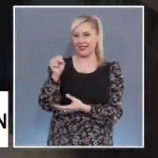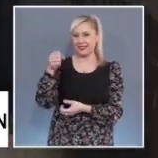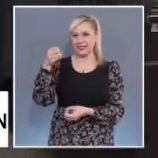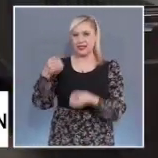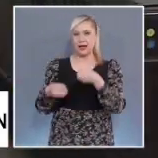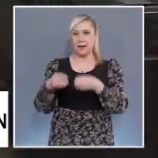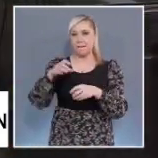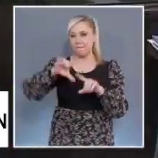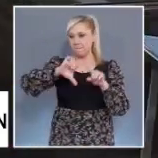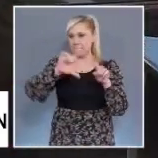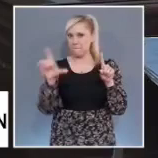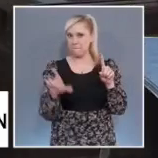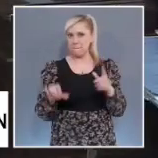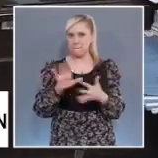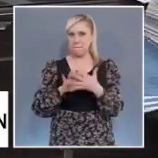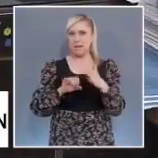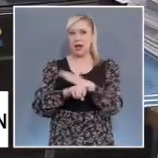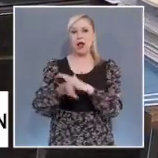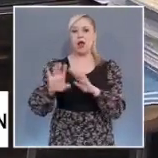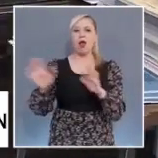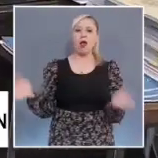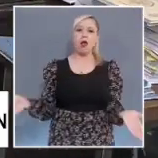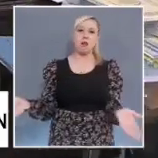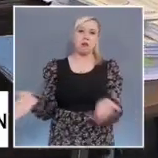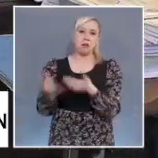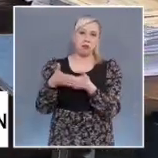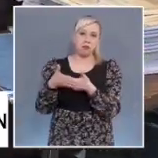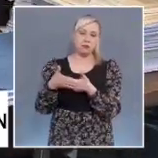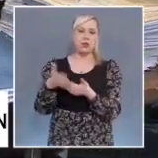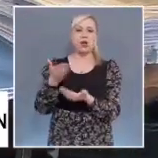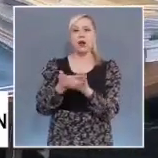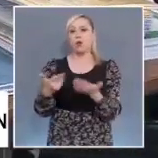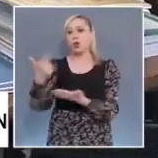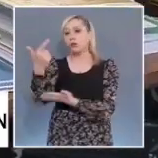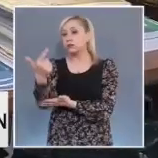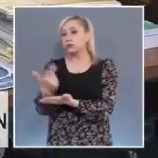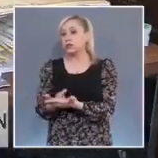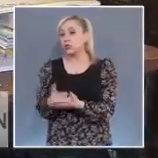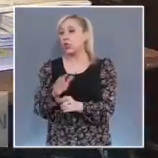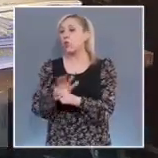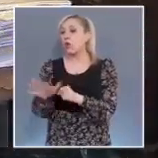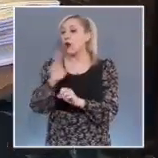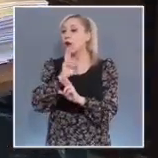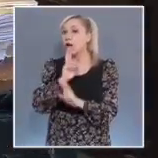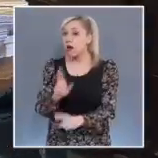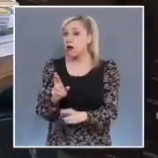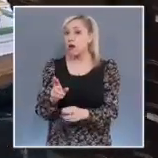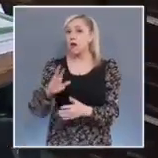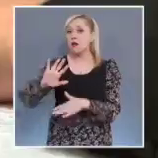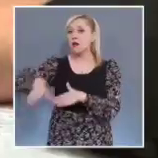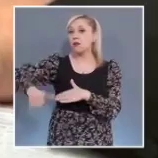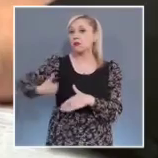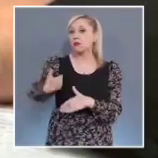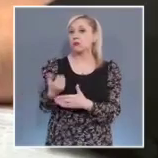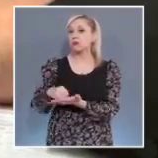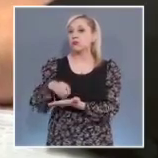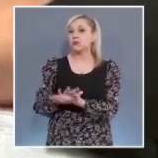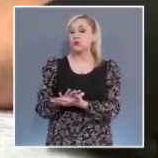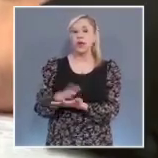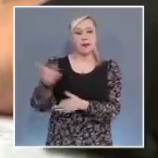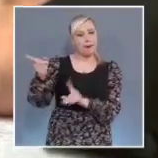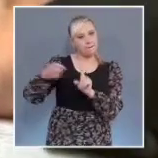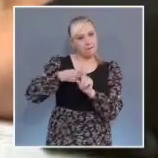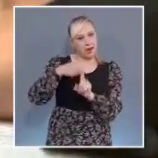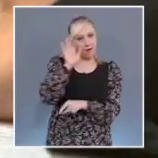dicho órgano deberá entregar una lista de los asuntos pendientes de resolver por orden de antigüedad, precisando el estado